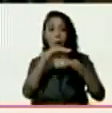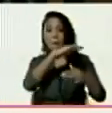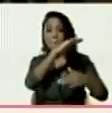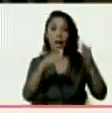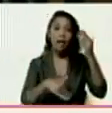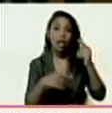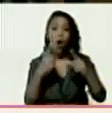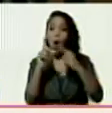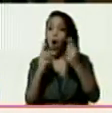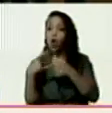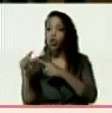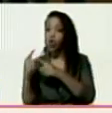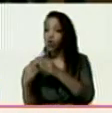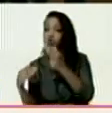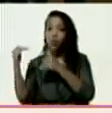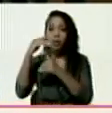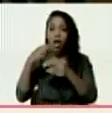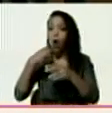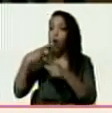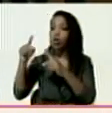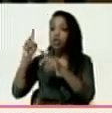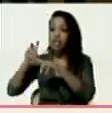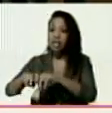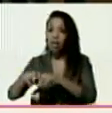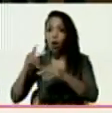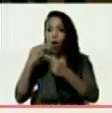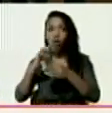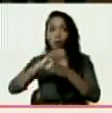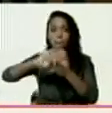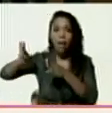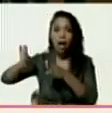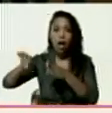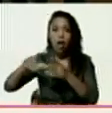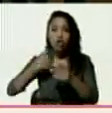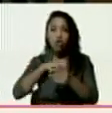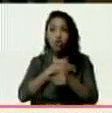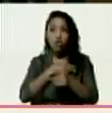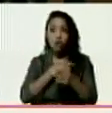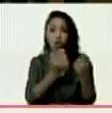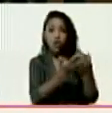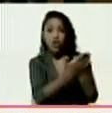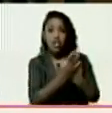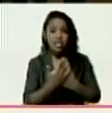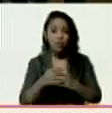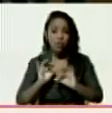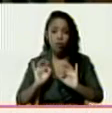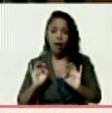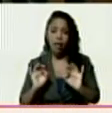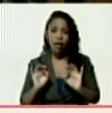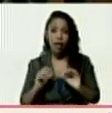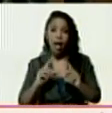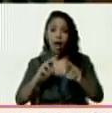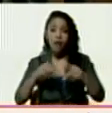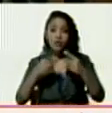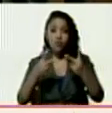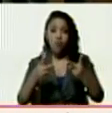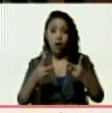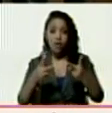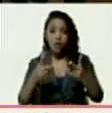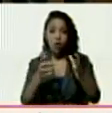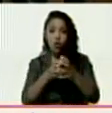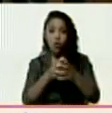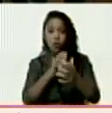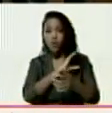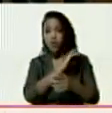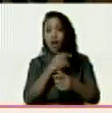gritaban súbete, otros te gritaban siéntate, otros te gritaban apártate. Nosotros recibimos, mire, esta nueva junta directiva, si de